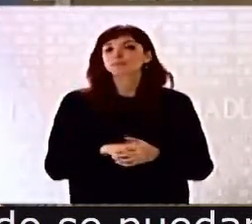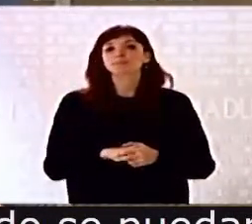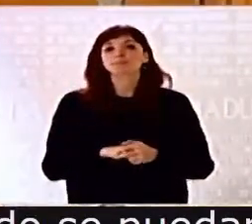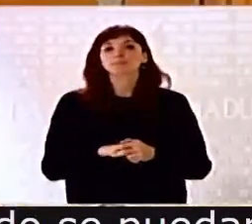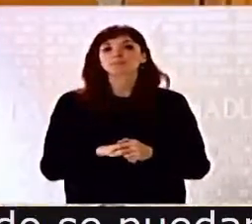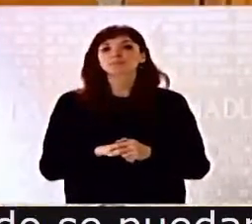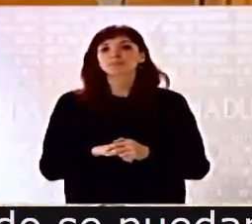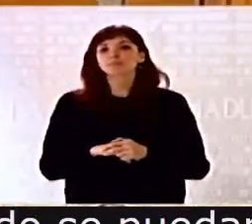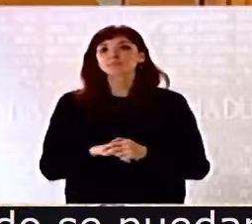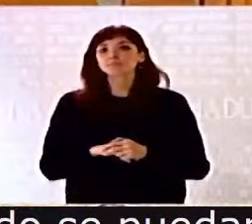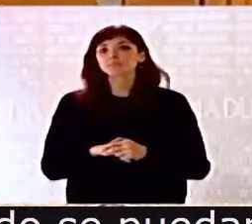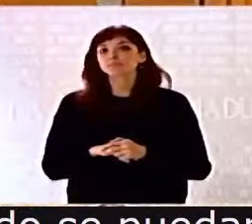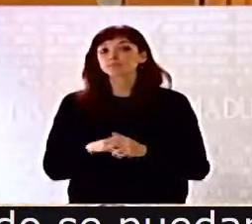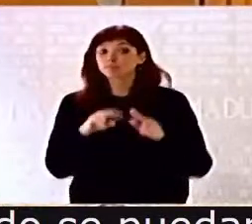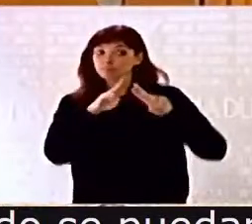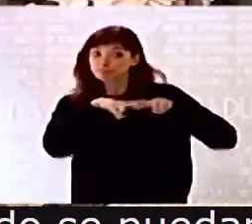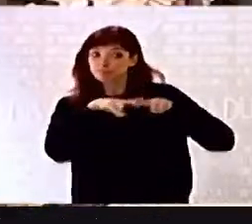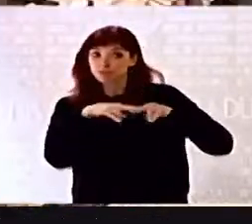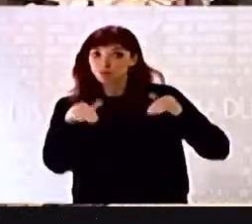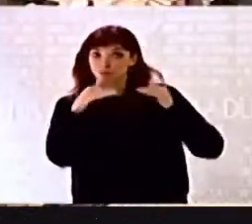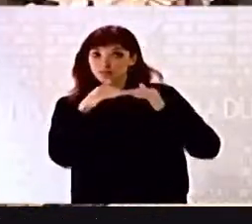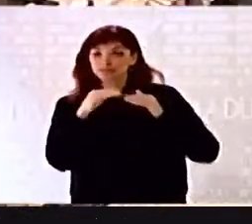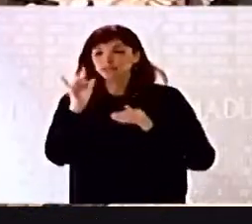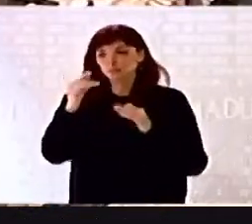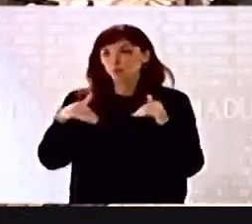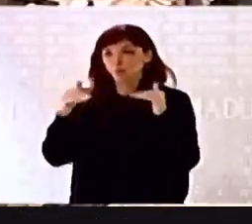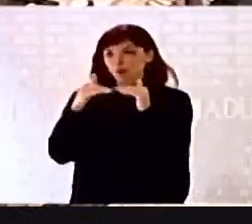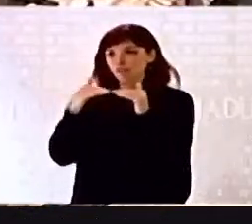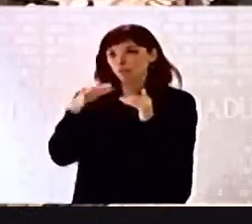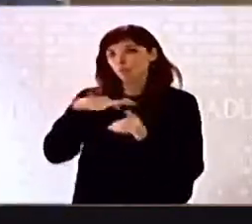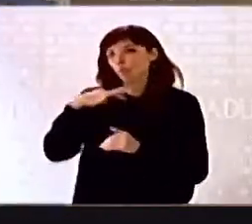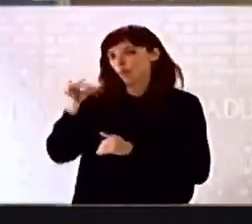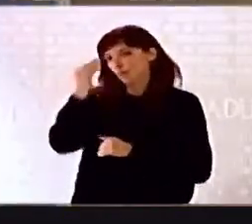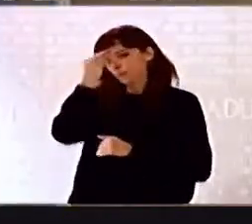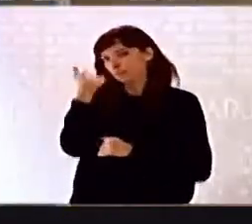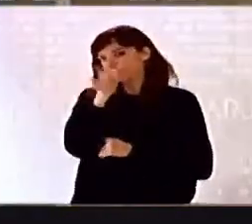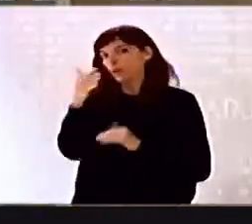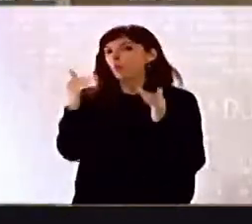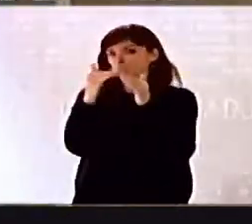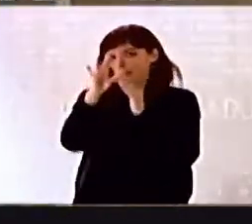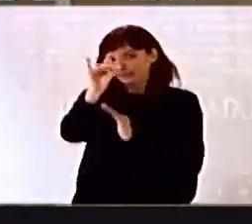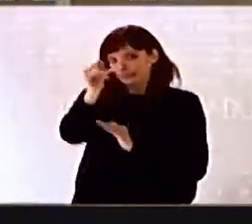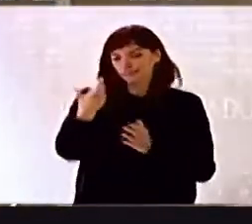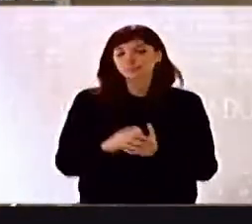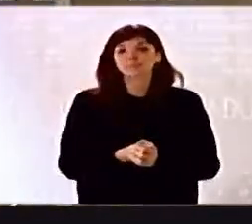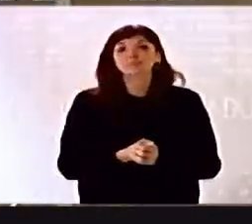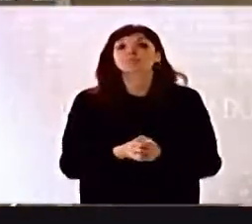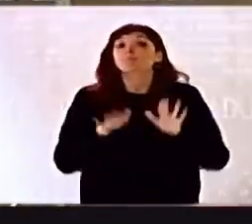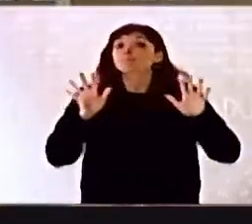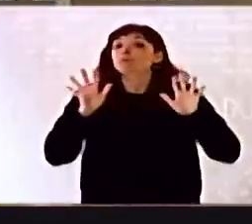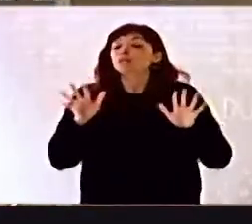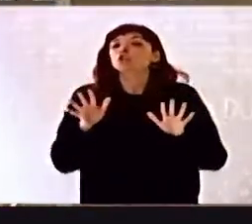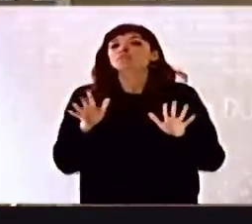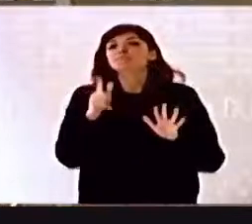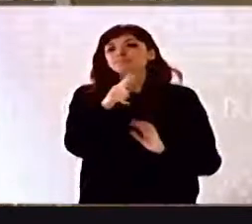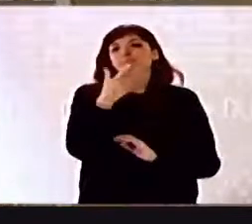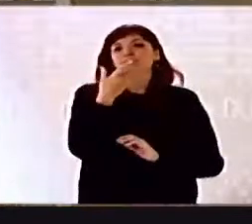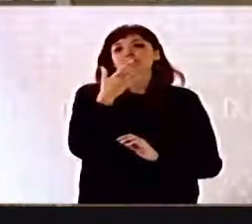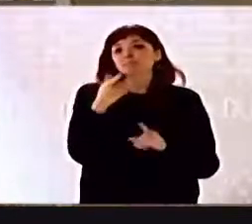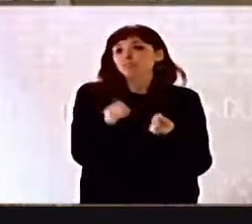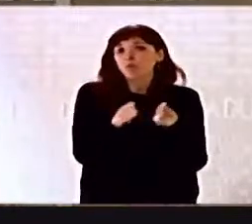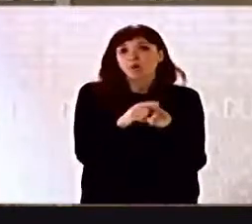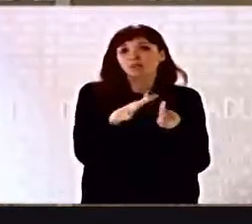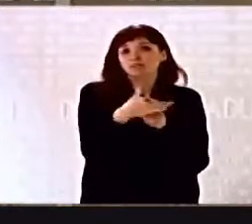Previsión, ¿no? Jueves. Previsión sería el jueves. Jueves. Gracias. Jueves podría ser la previsión, sí. No obstante, como en todos los